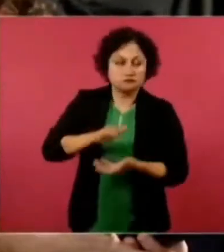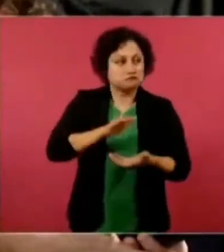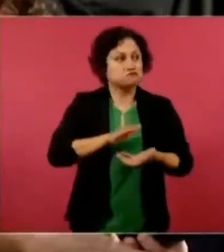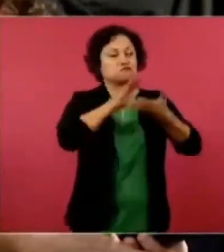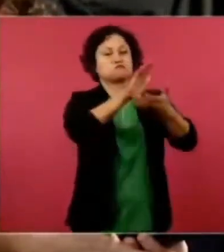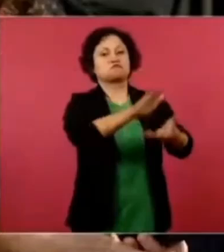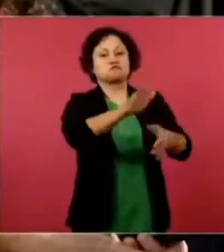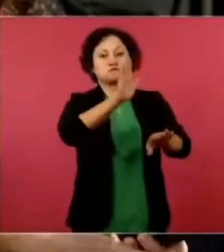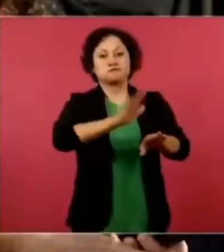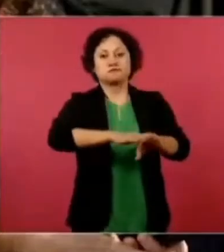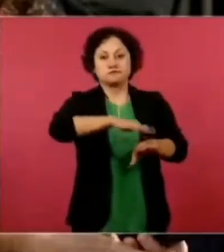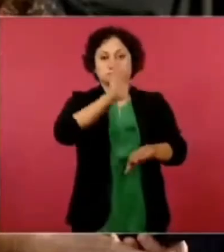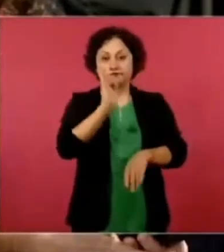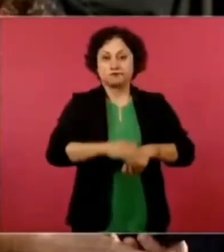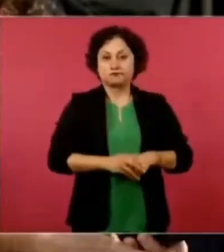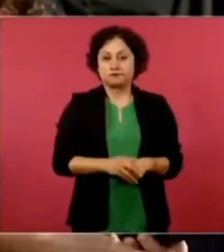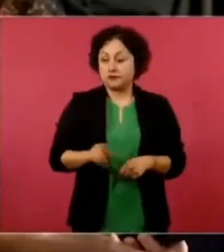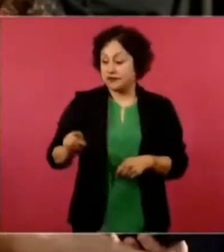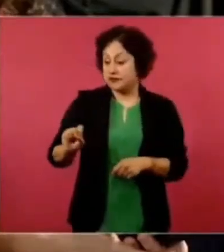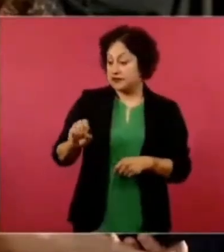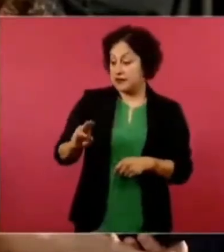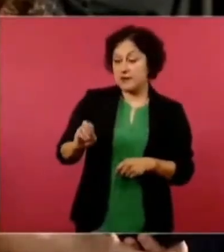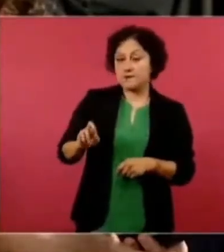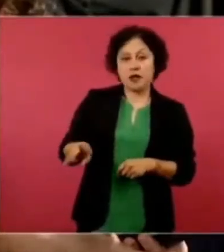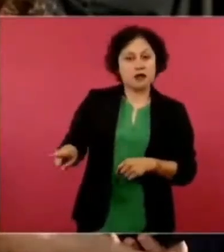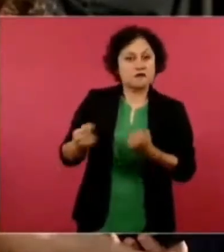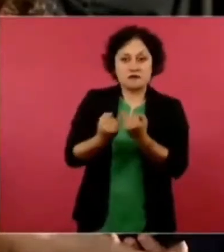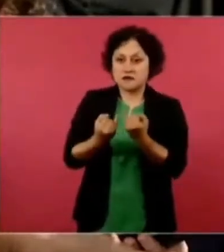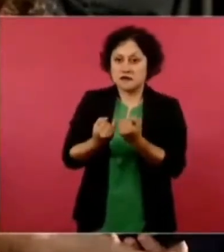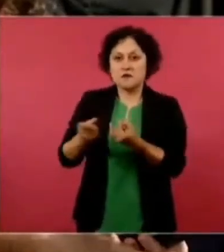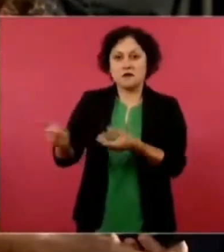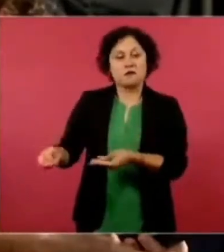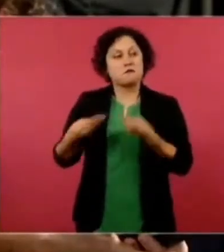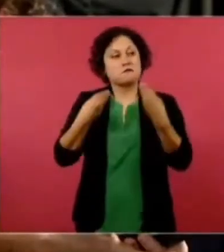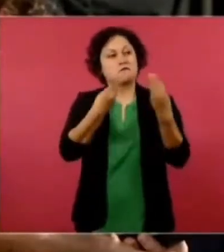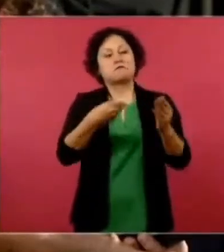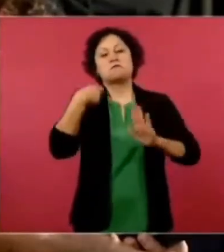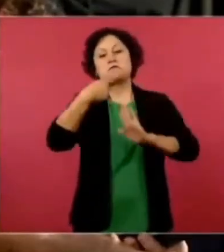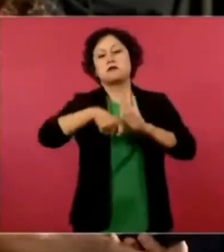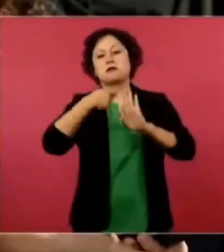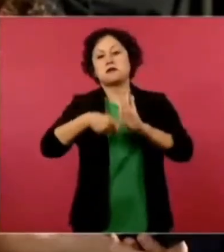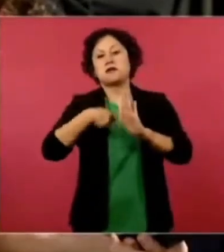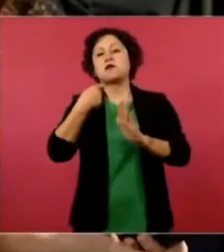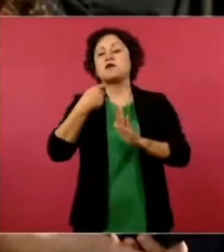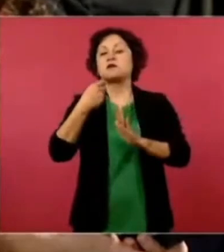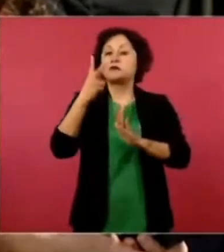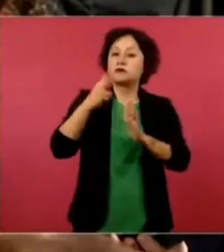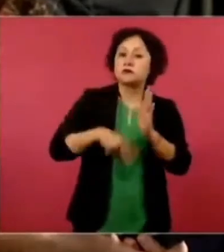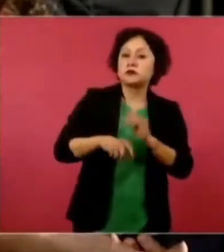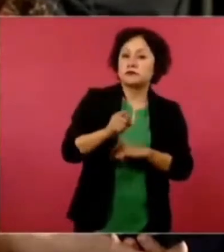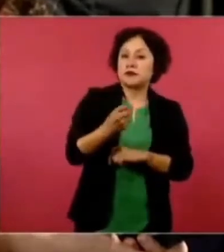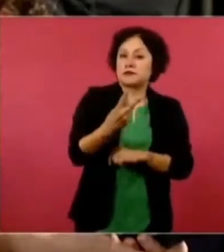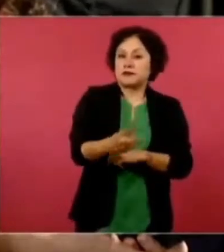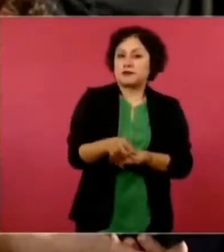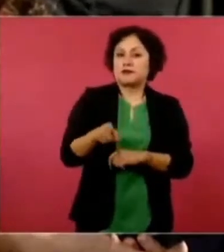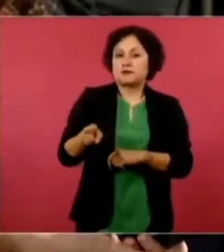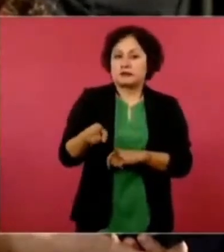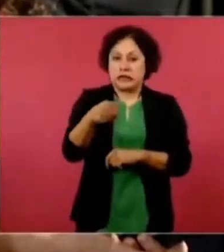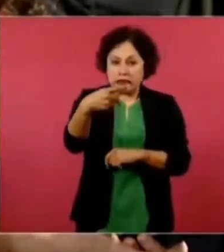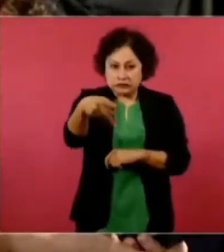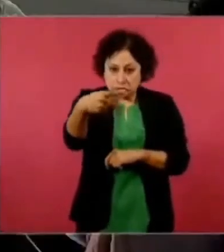documentación. La Marina igual, presentó los videos en el 2022. Ya llevaba algunos años de su